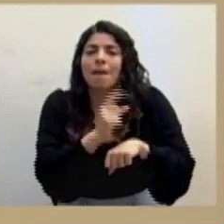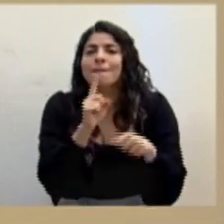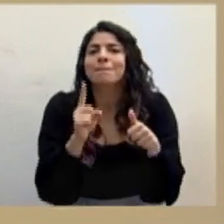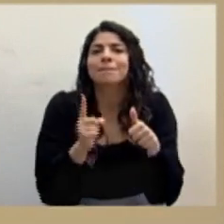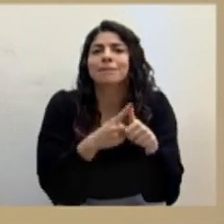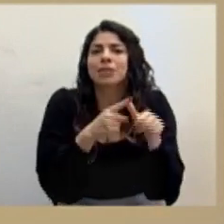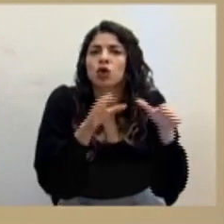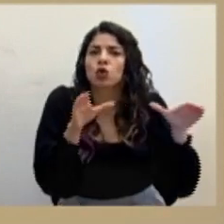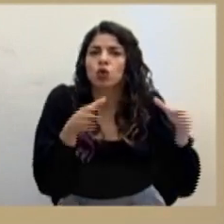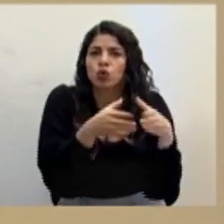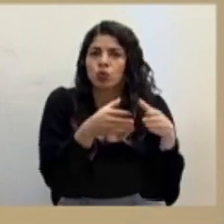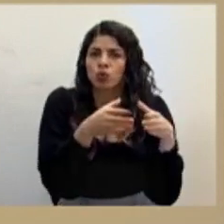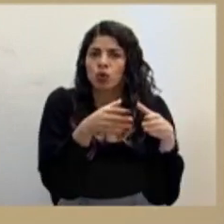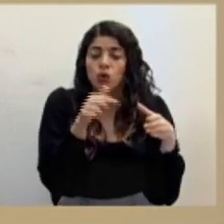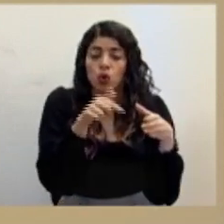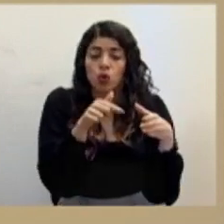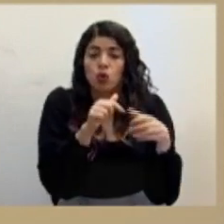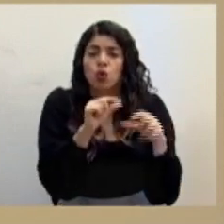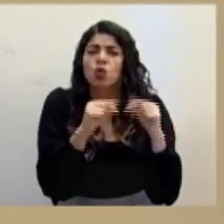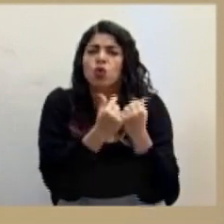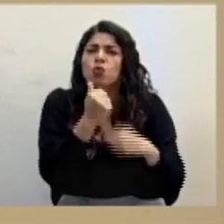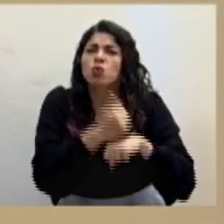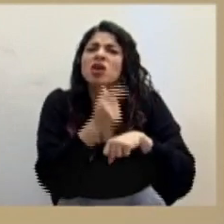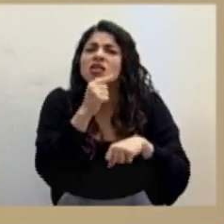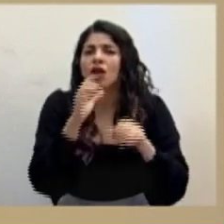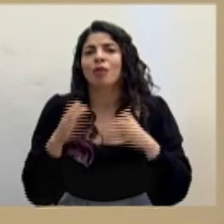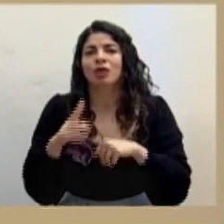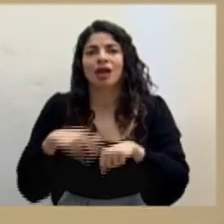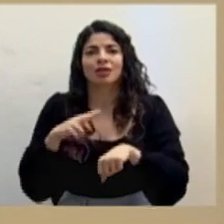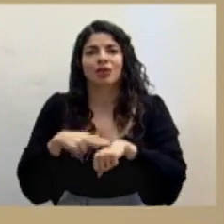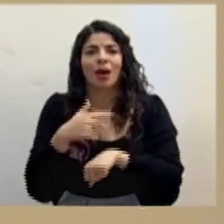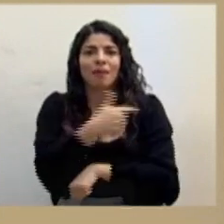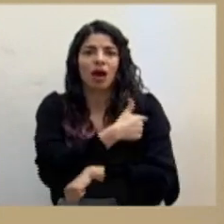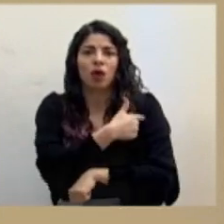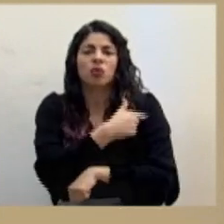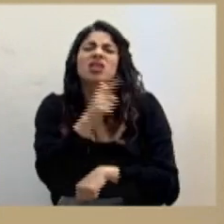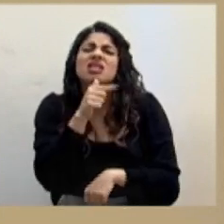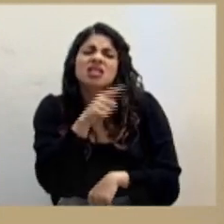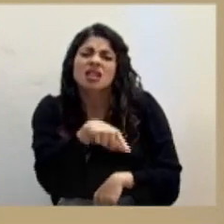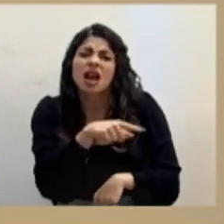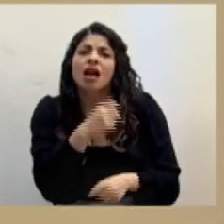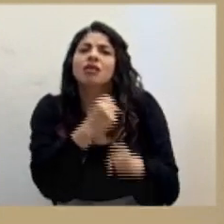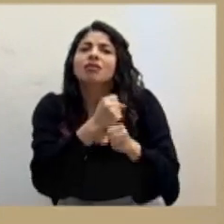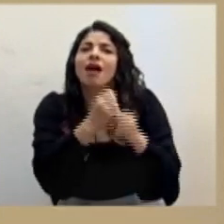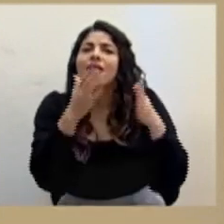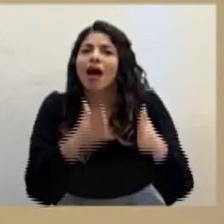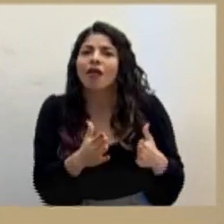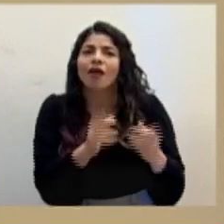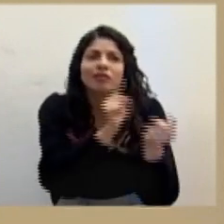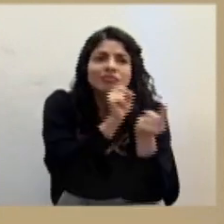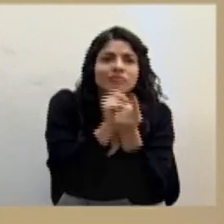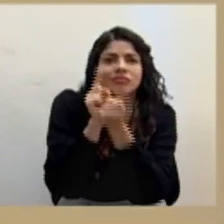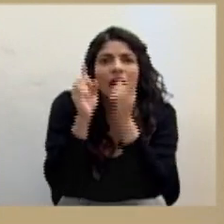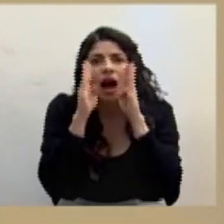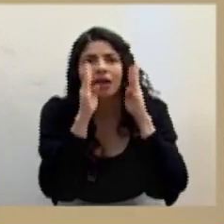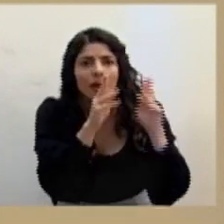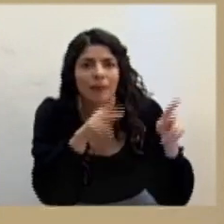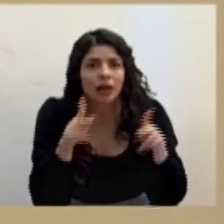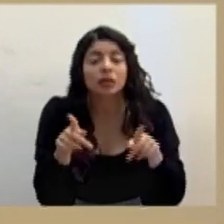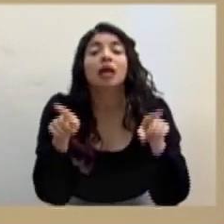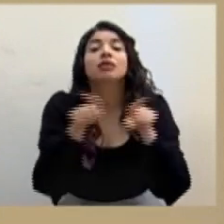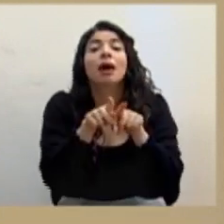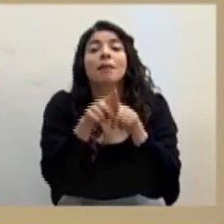grupo establecido por la Comisión Nacional de Vacunación, que son estos trabajadores de primera línea de atención y los hogares de